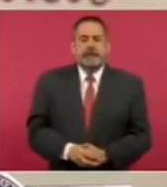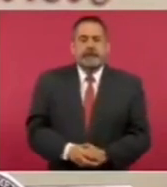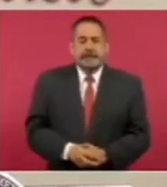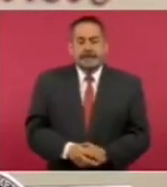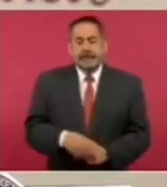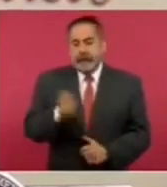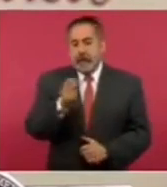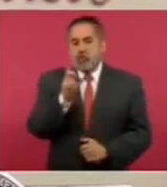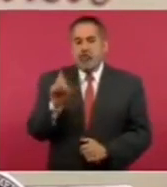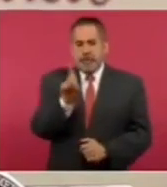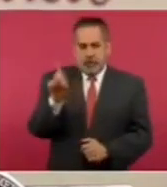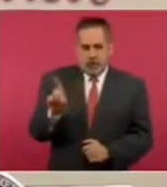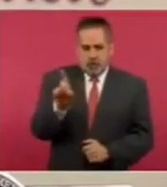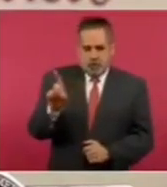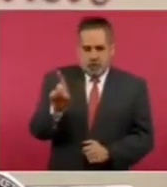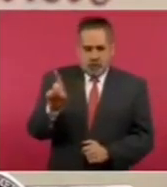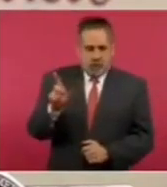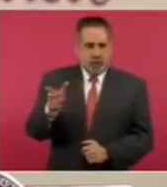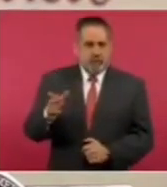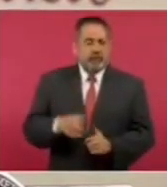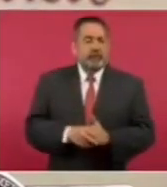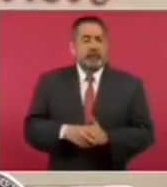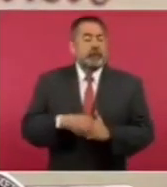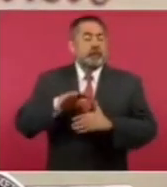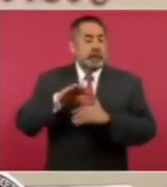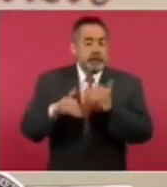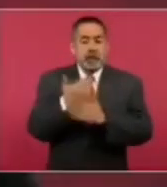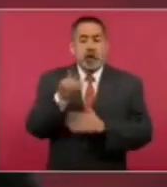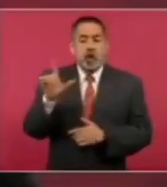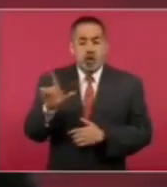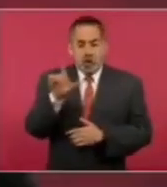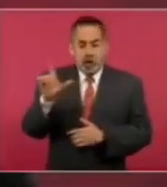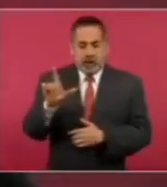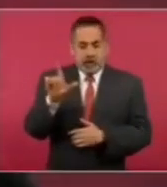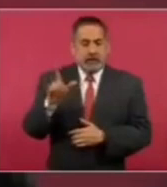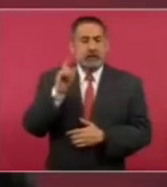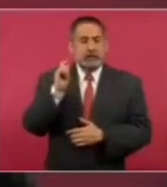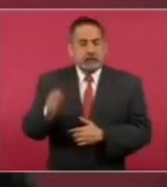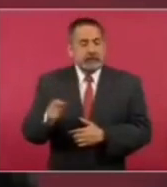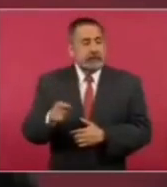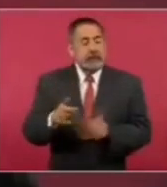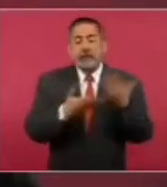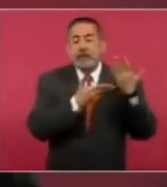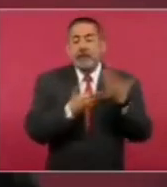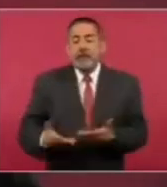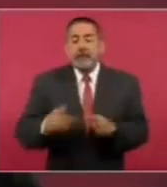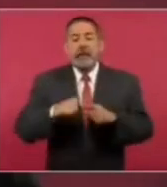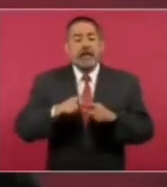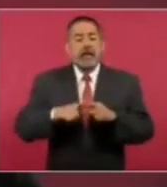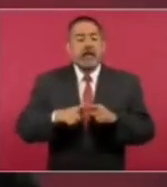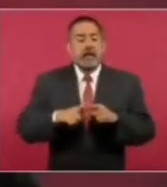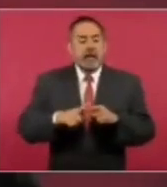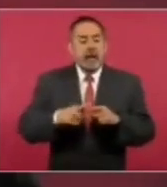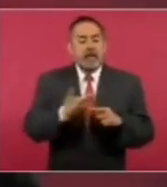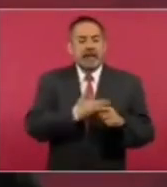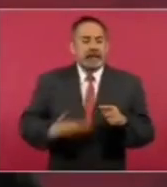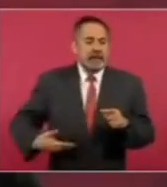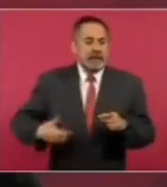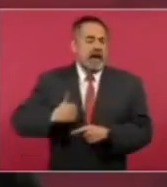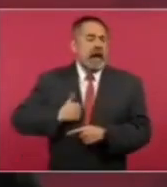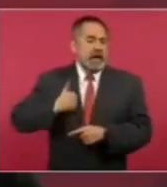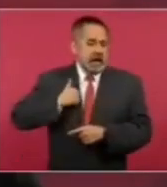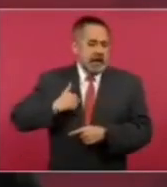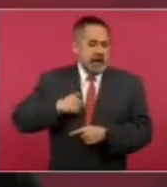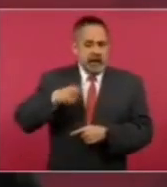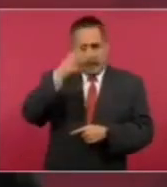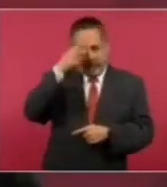eso es por lo que hace el día domingo El lunes tenemos programado el arribo del Primer Ministro trudeo a